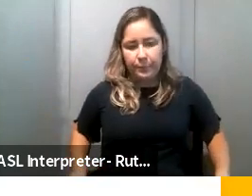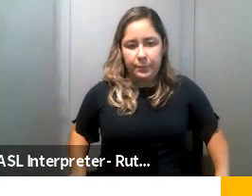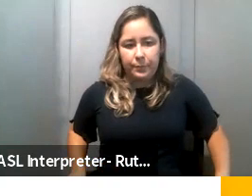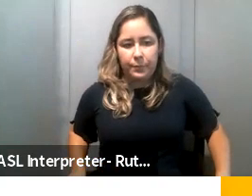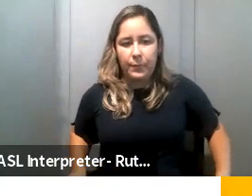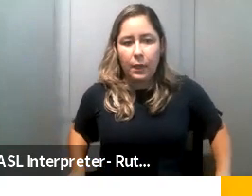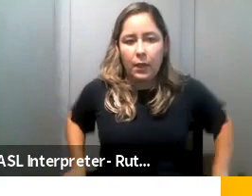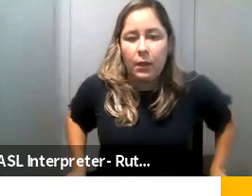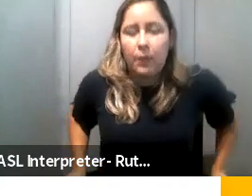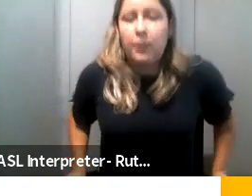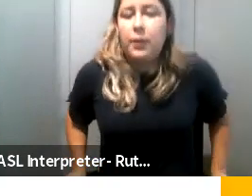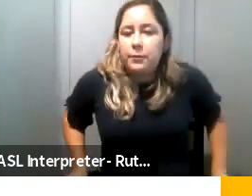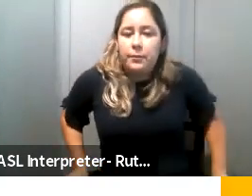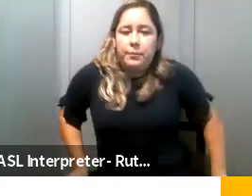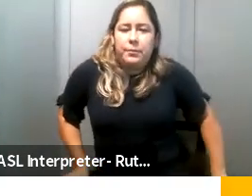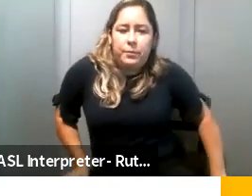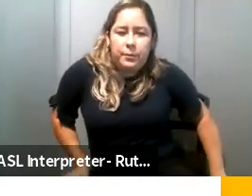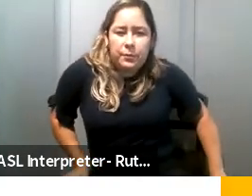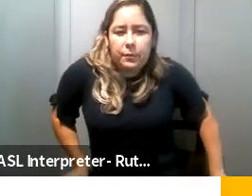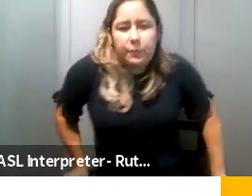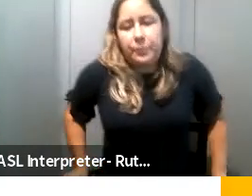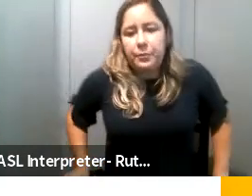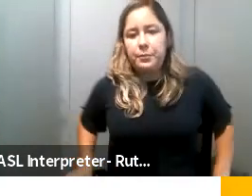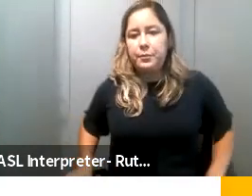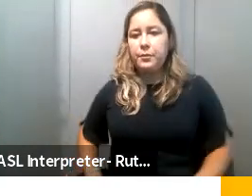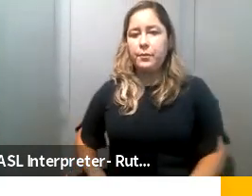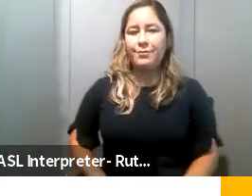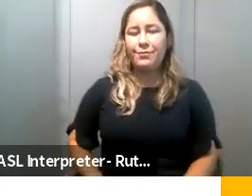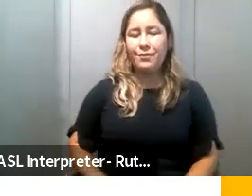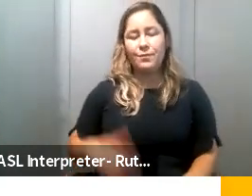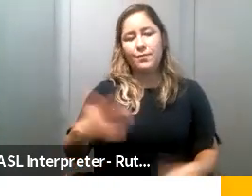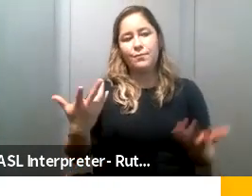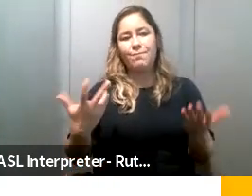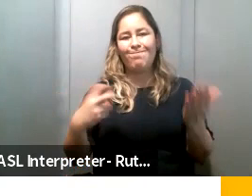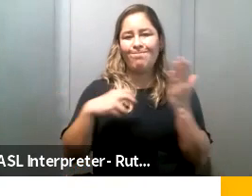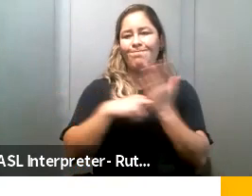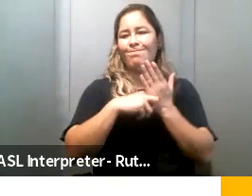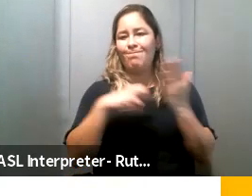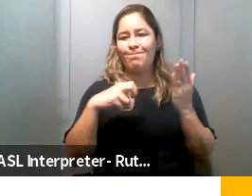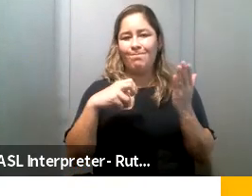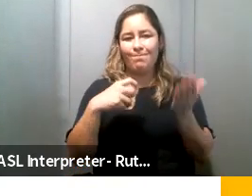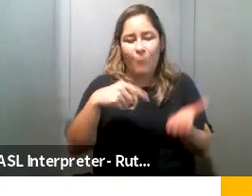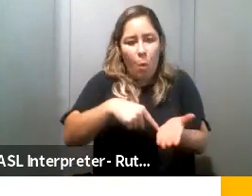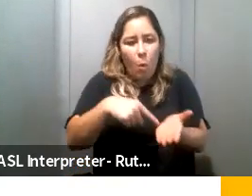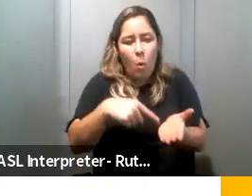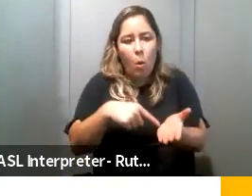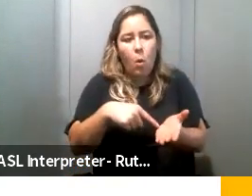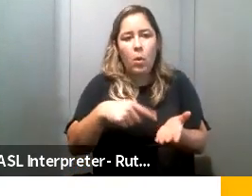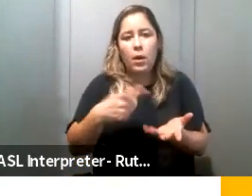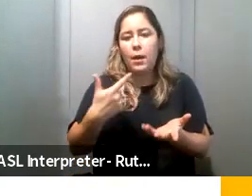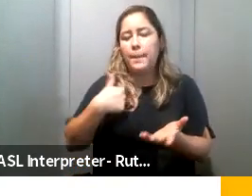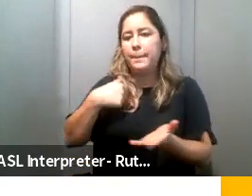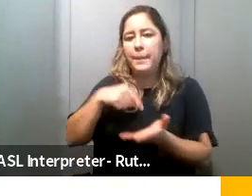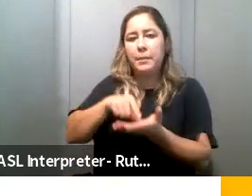Entonces, voy a empezar con cómo es que se obtiene una fianza en el procedimiento de deportación. Hay